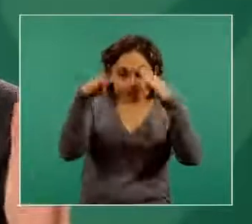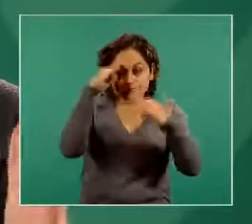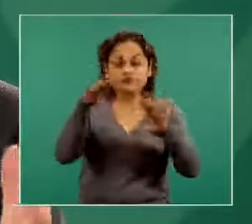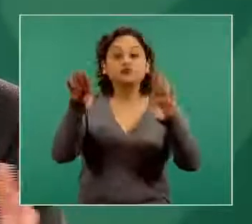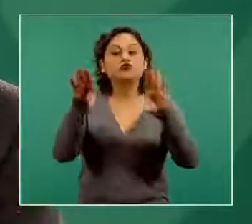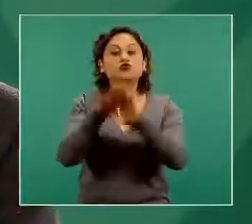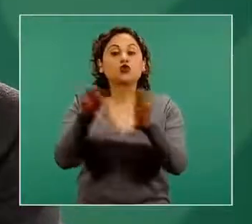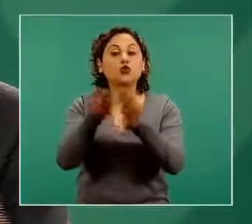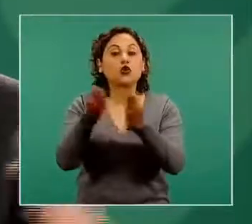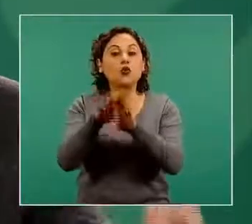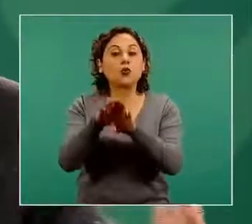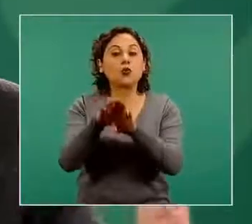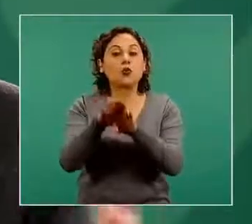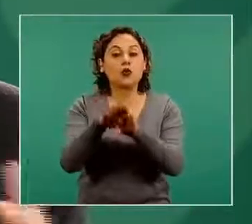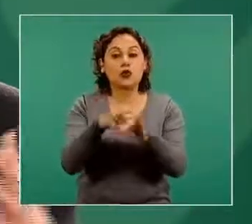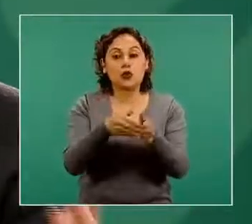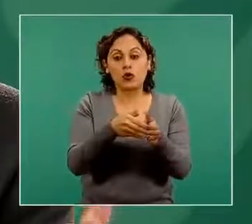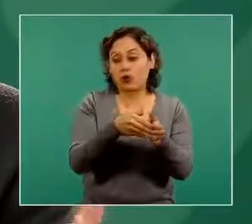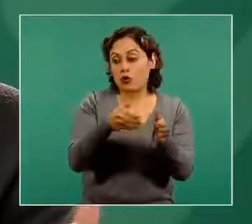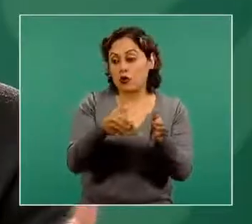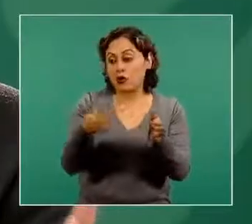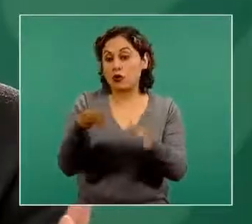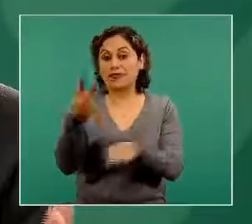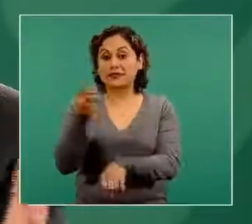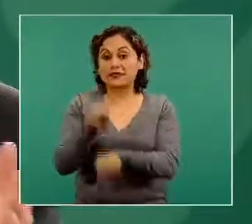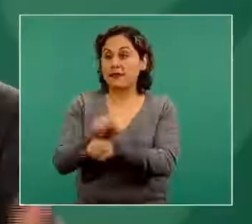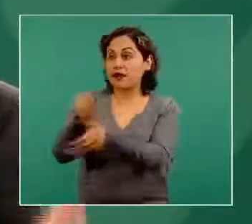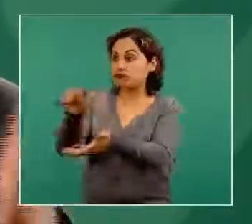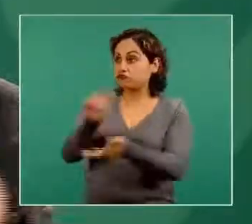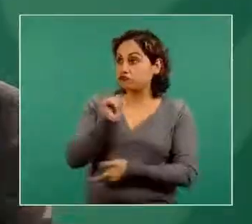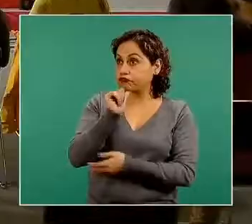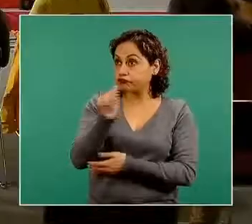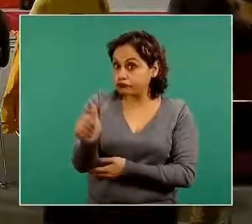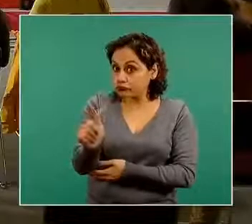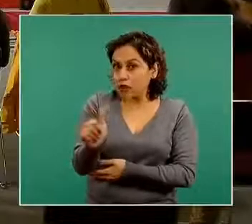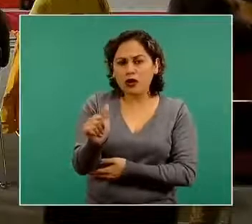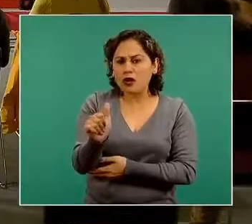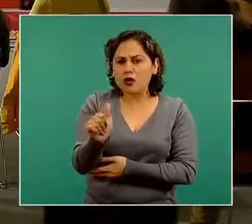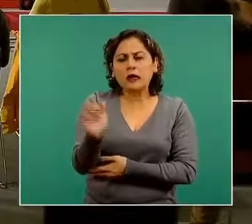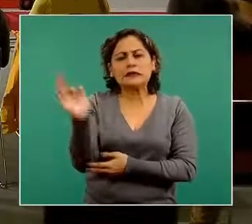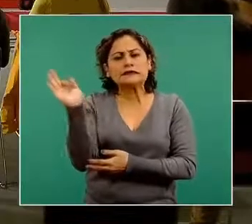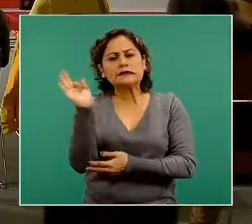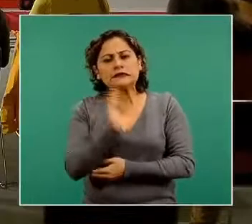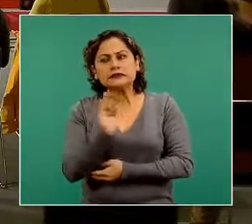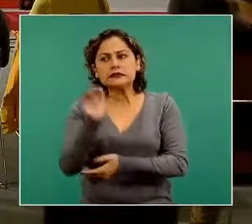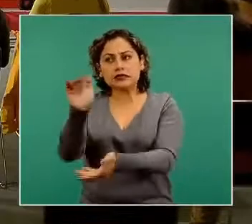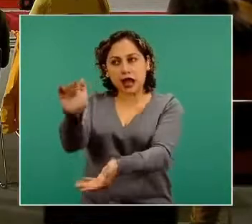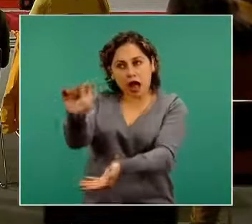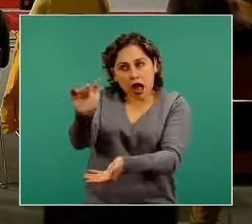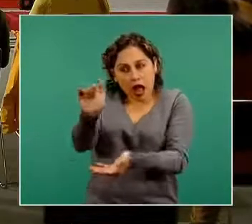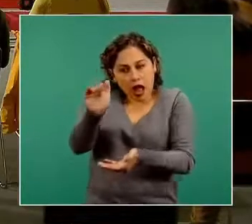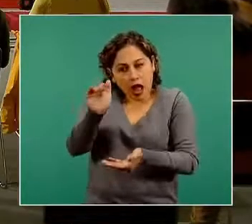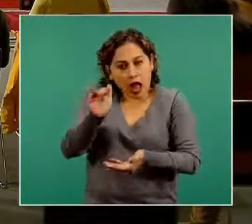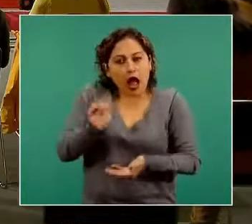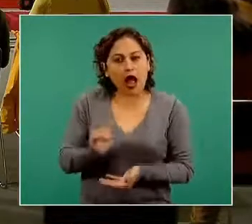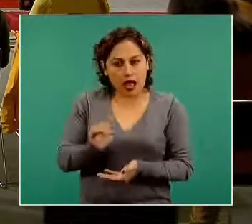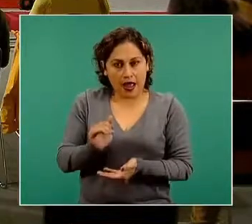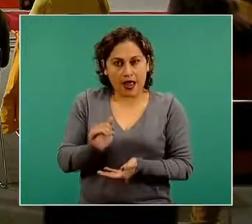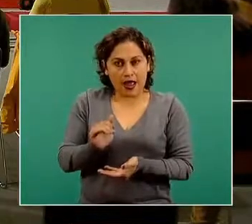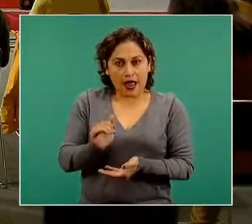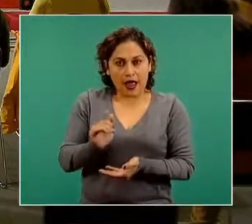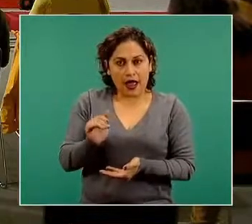que no sean 3 semanas de desabastecimiento, sino que pudiéramos tener un poco anticipado